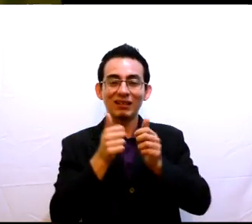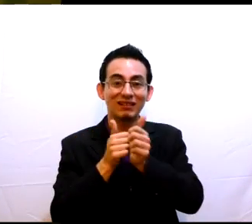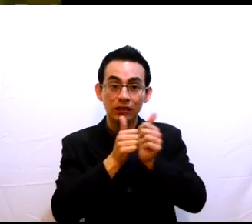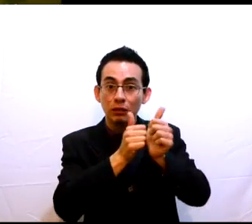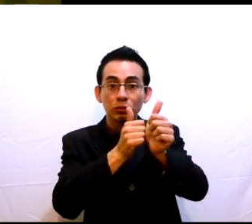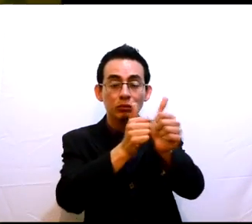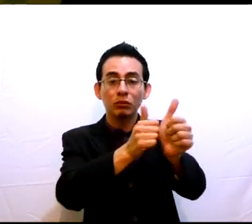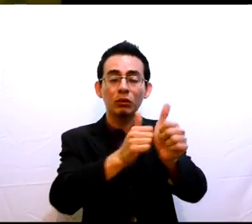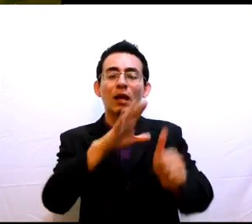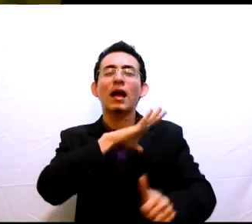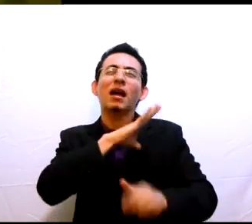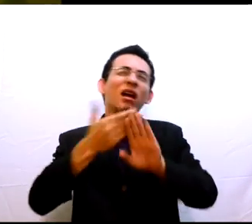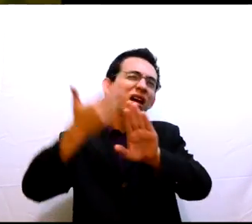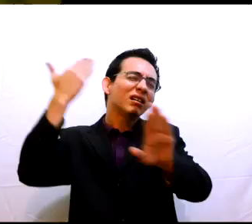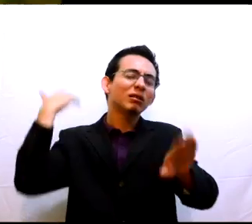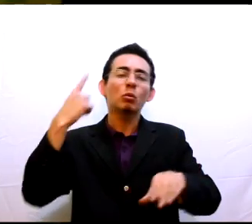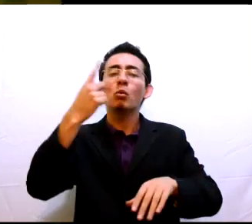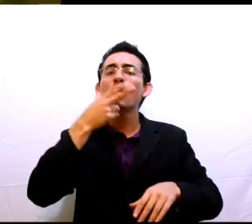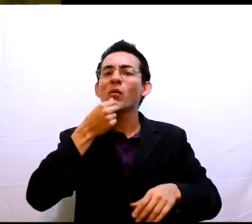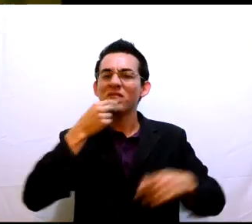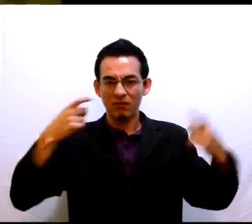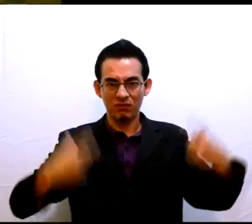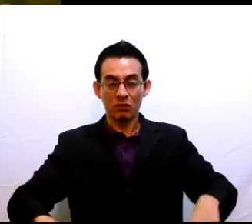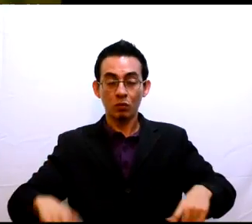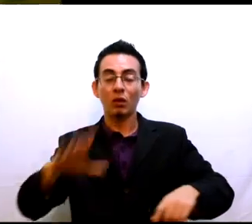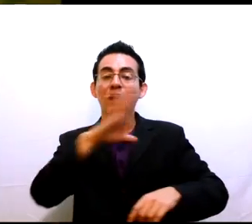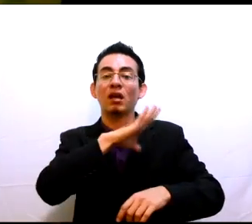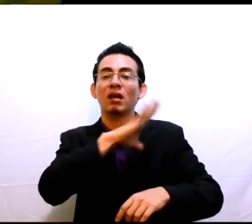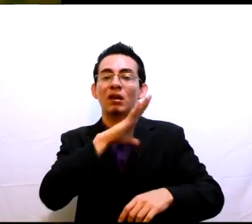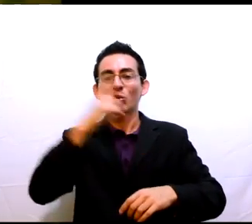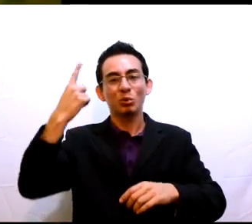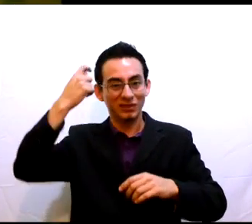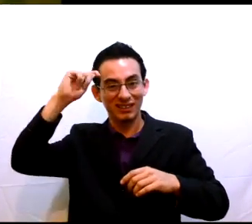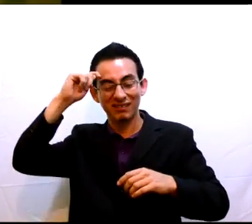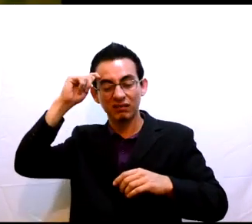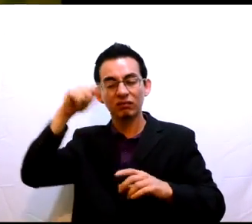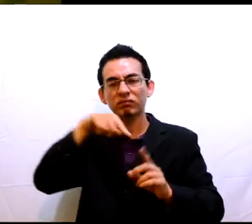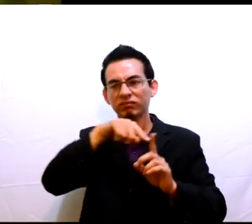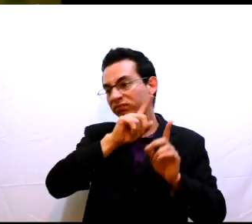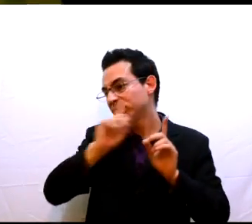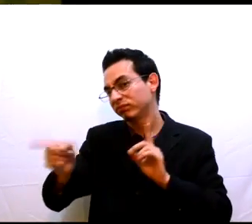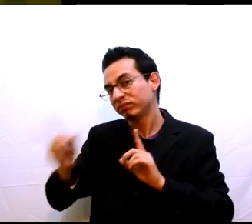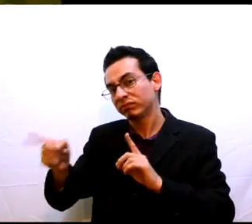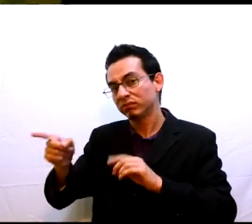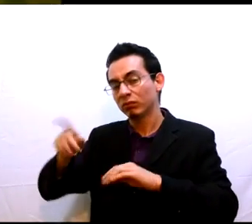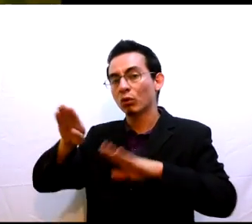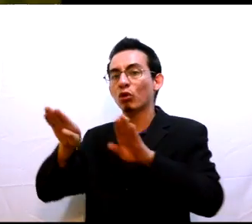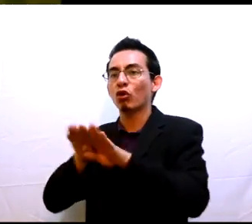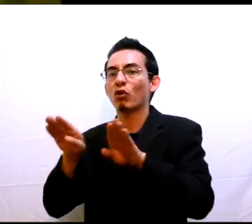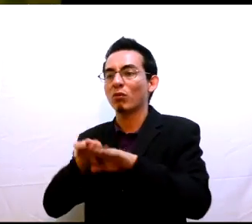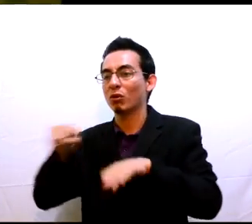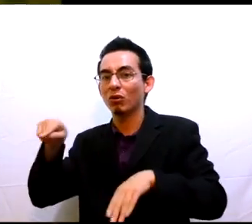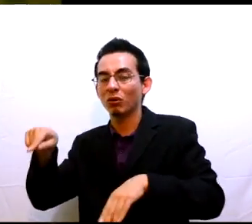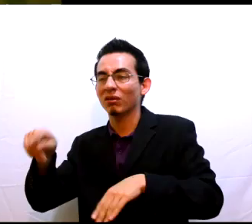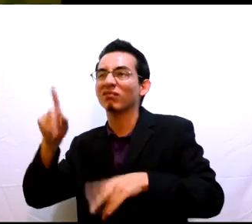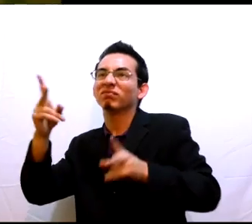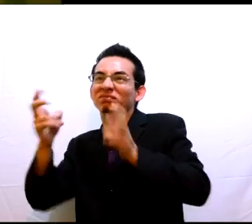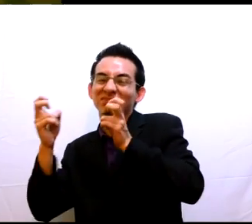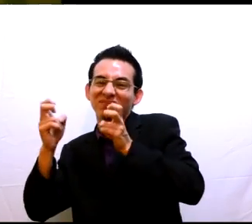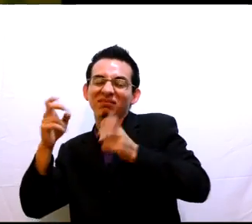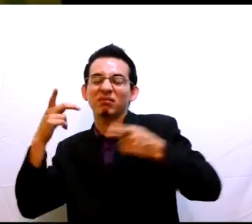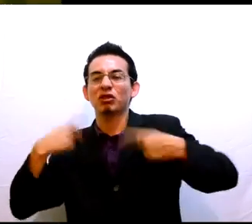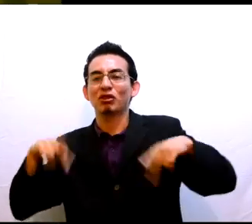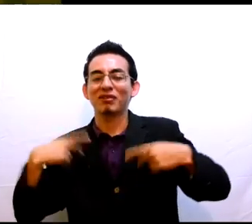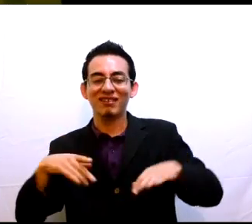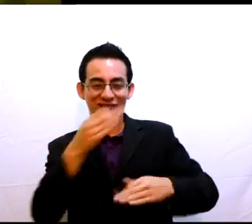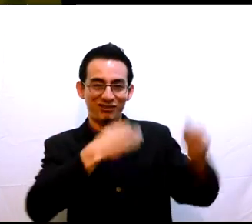había un hombre rico que tenía un mayordomo y éste fue acusado ante él como disipador de sus bienes